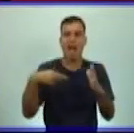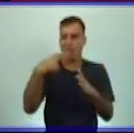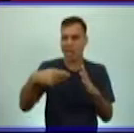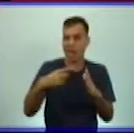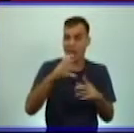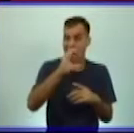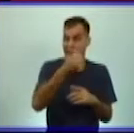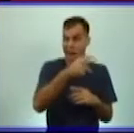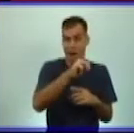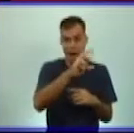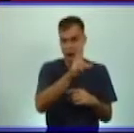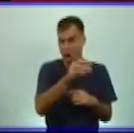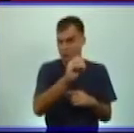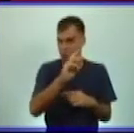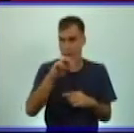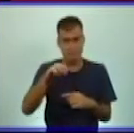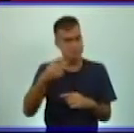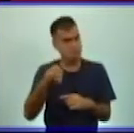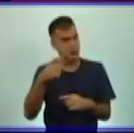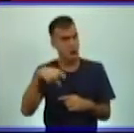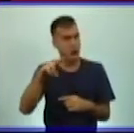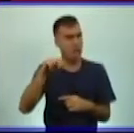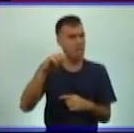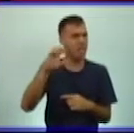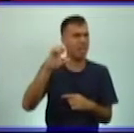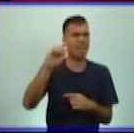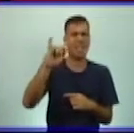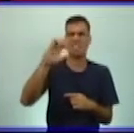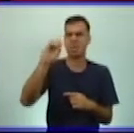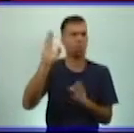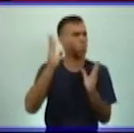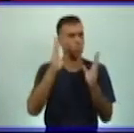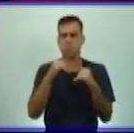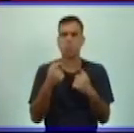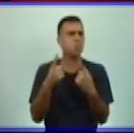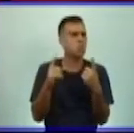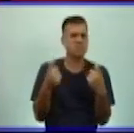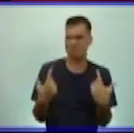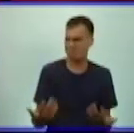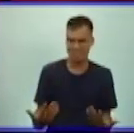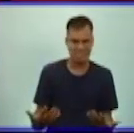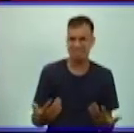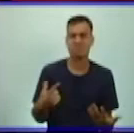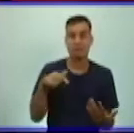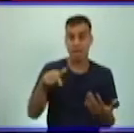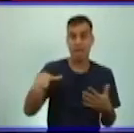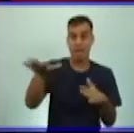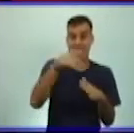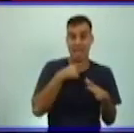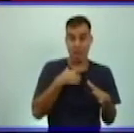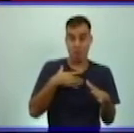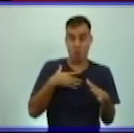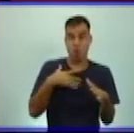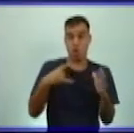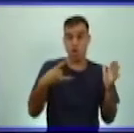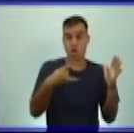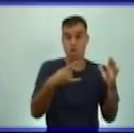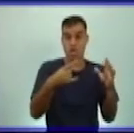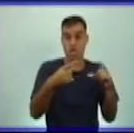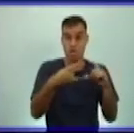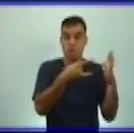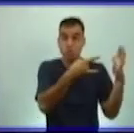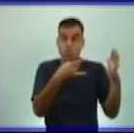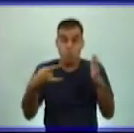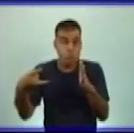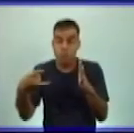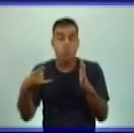valor, es decir, que haya flujo magnético en el contorno. En este contorno, si el imán está en reposo, hay campo magnético,